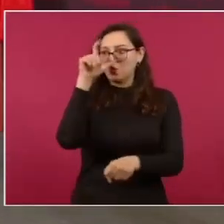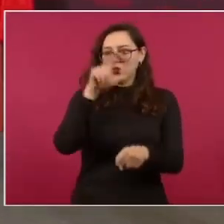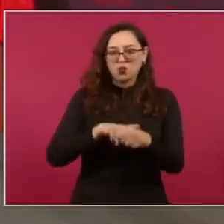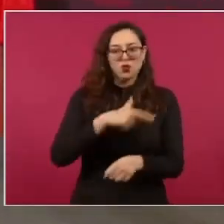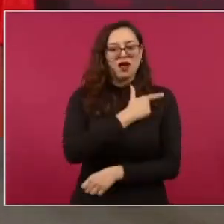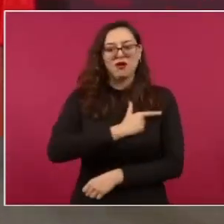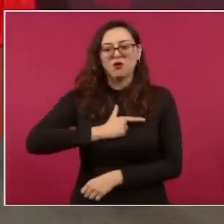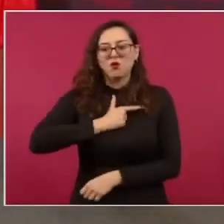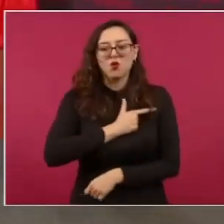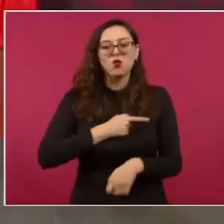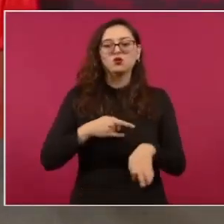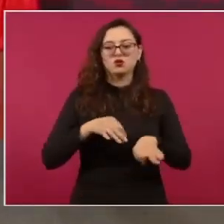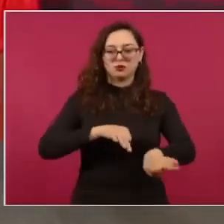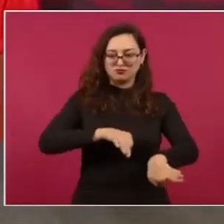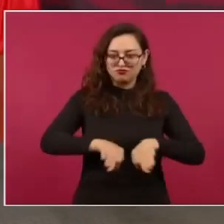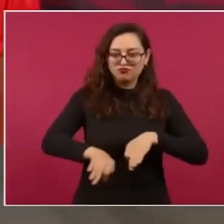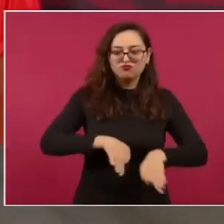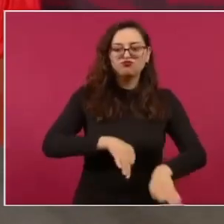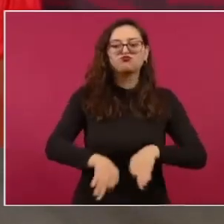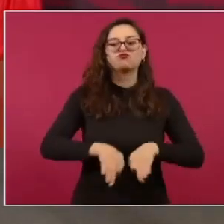Bueno, de